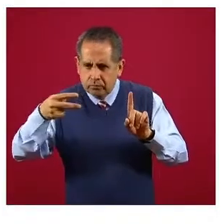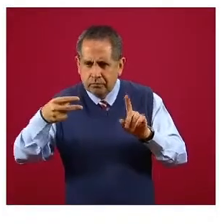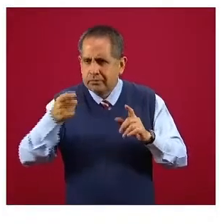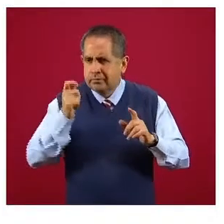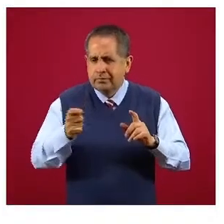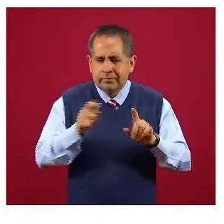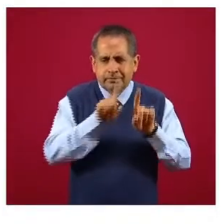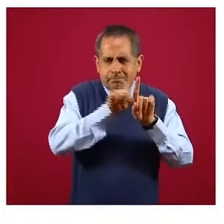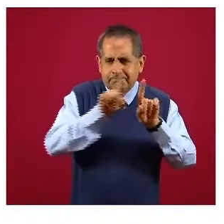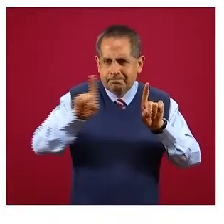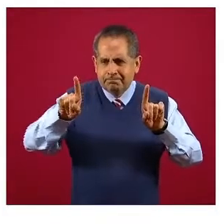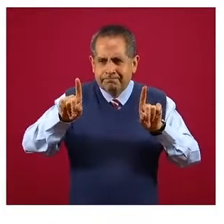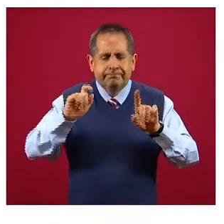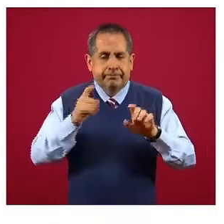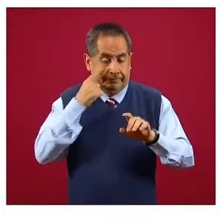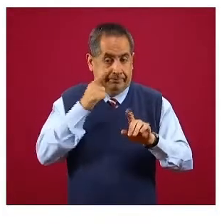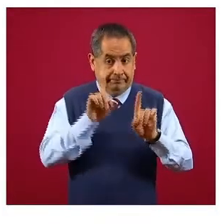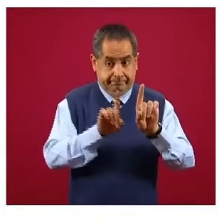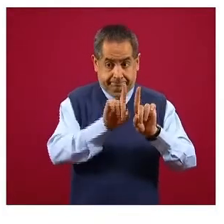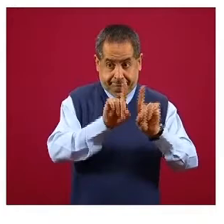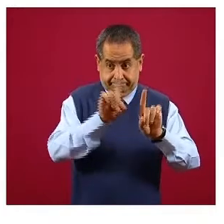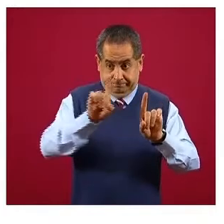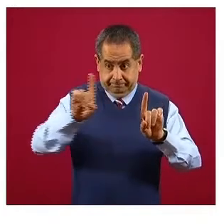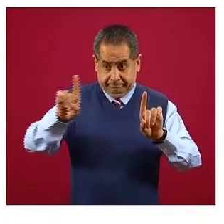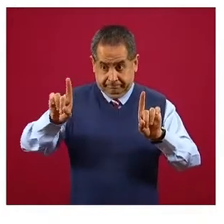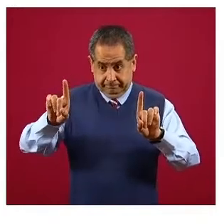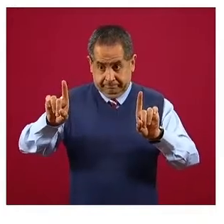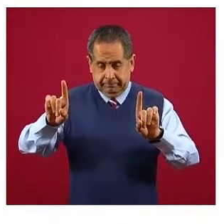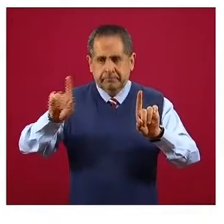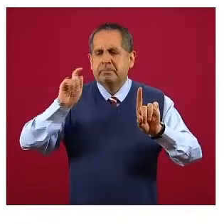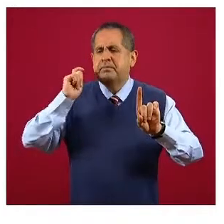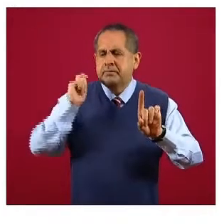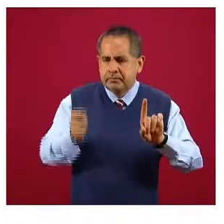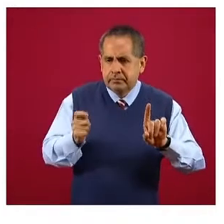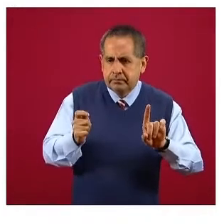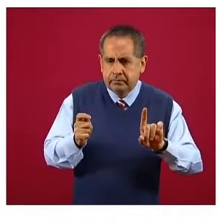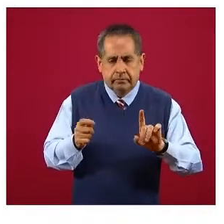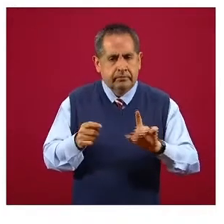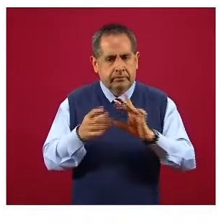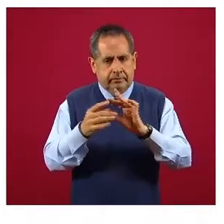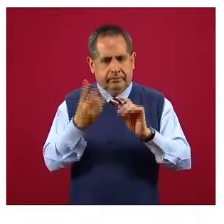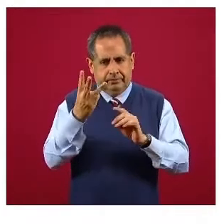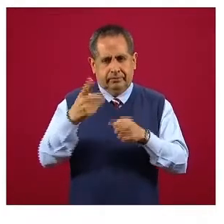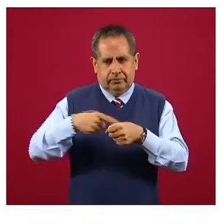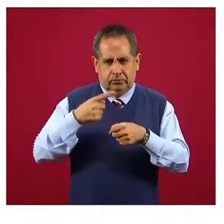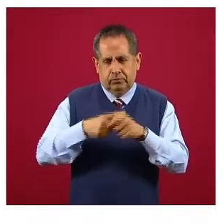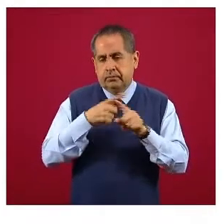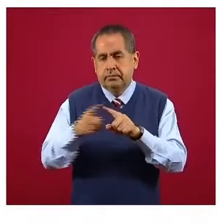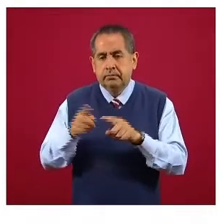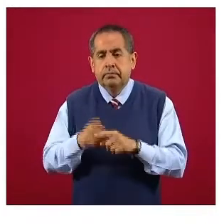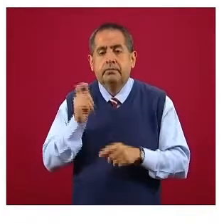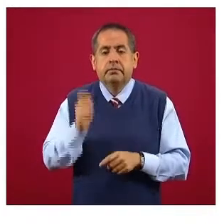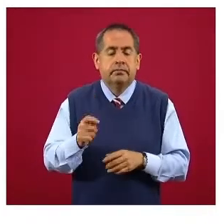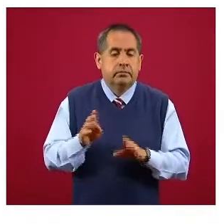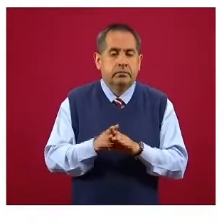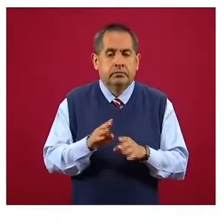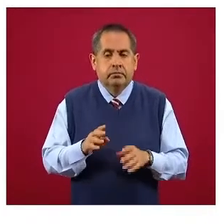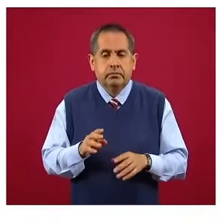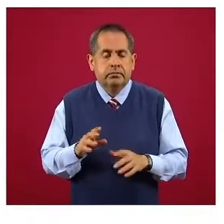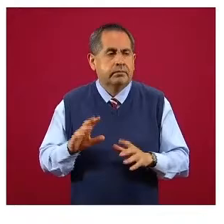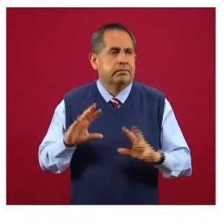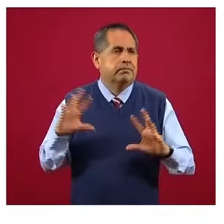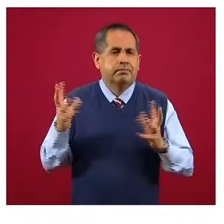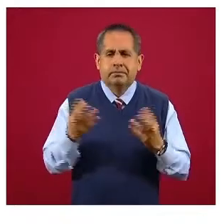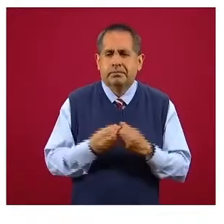una de ellas. En el caso de las barras, se encuentran precisamente representados, y en esos 3 colores, las más ya al día de